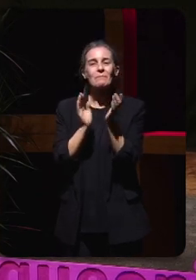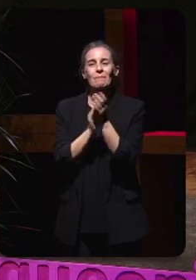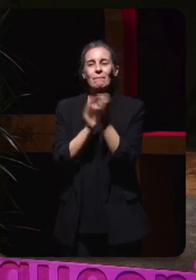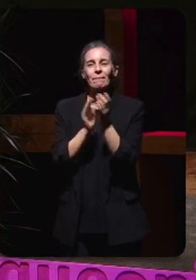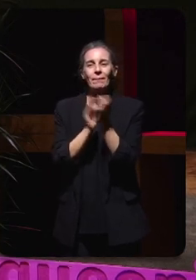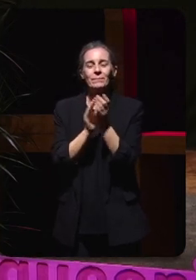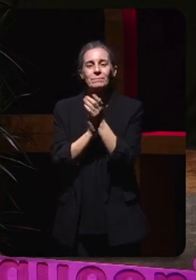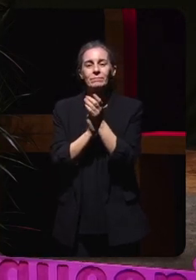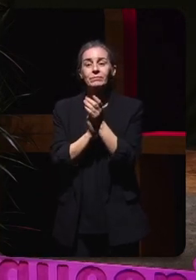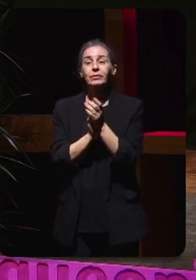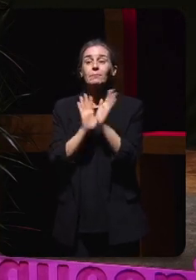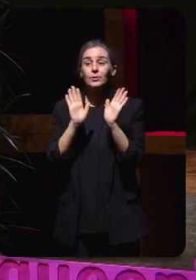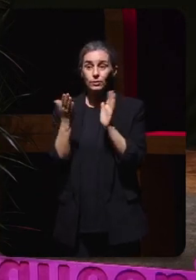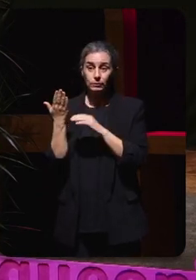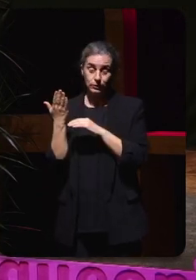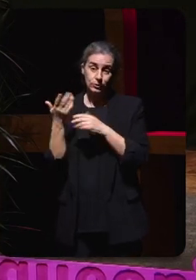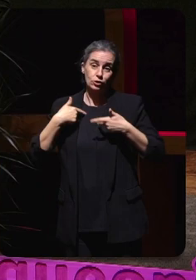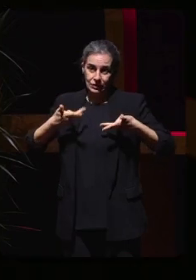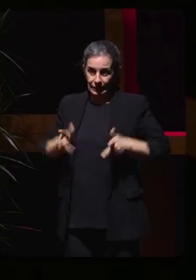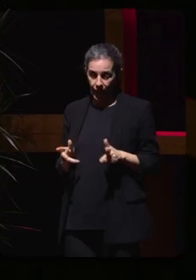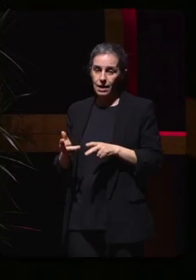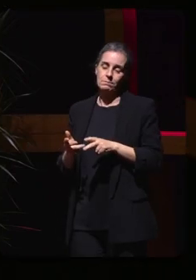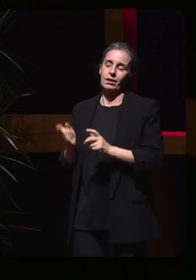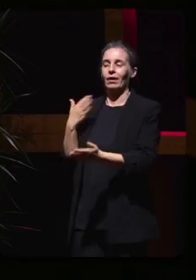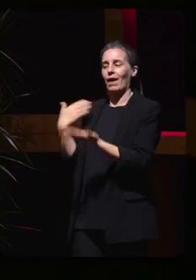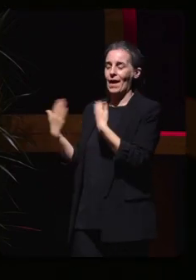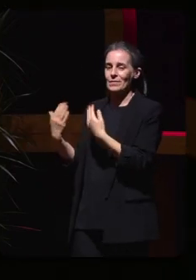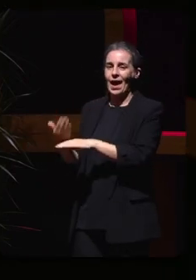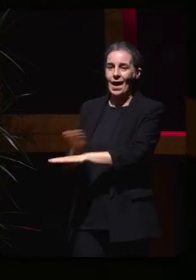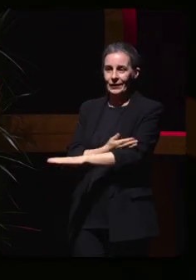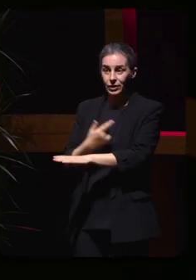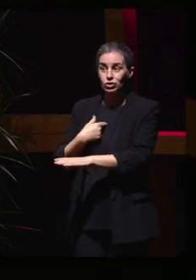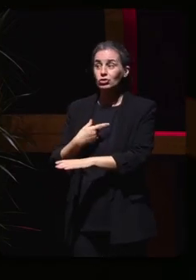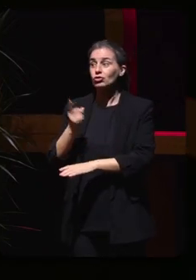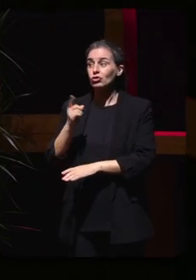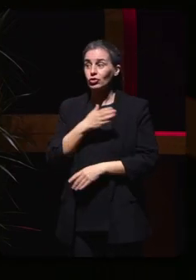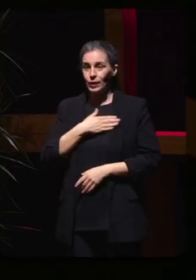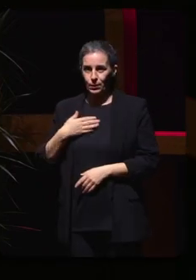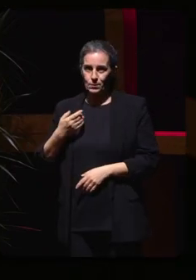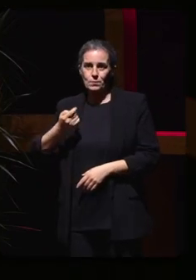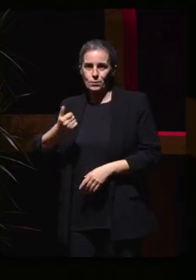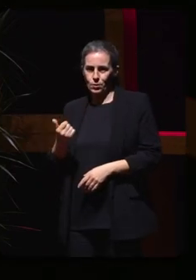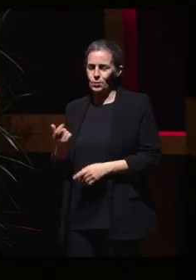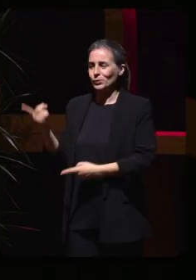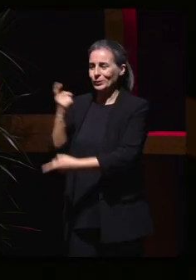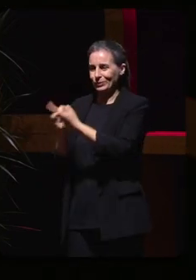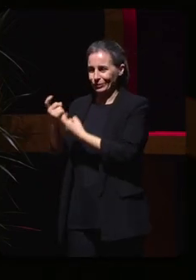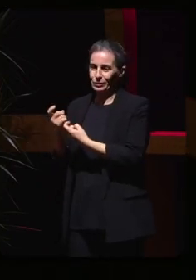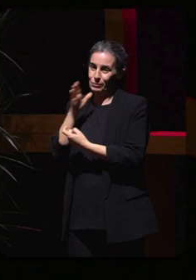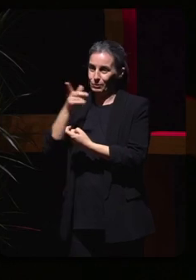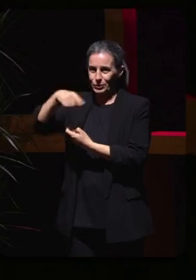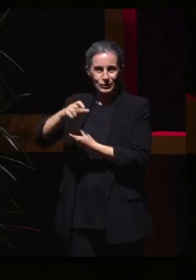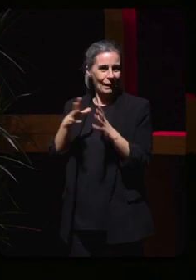Solamente antes de sentarme y de conversar con Rosa María, simplemente darle pie para que ella hable, que es lo que estáis deseando todos,